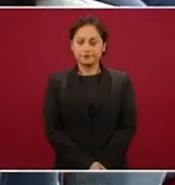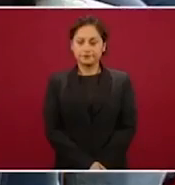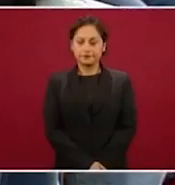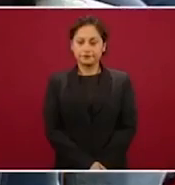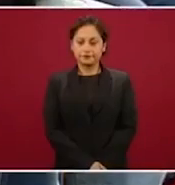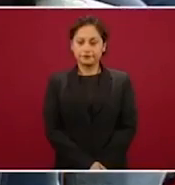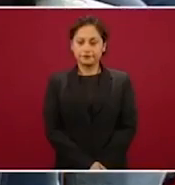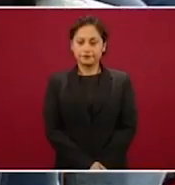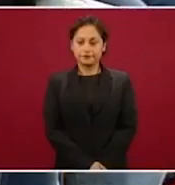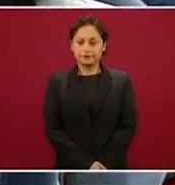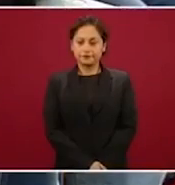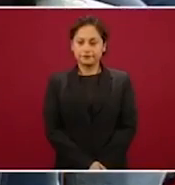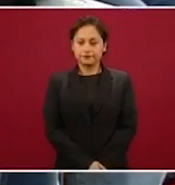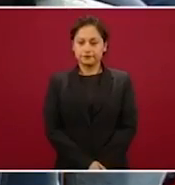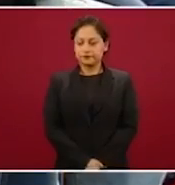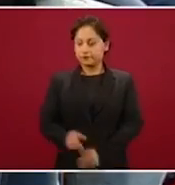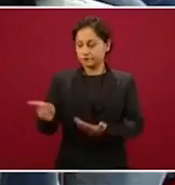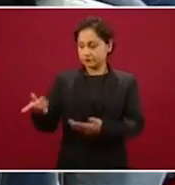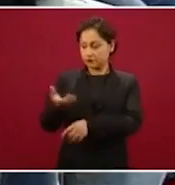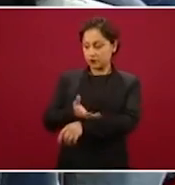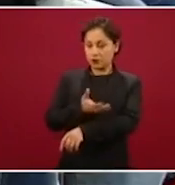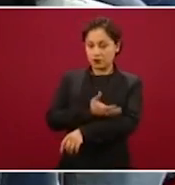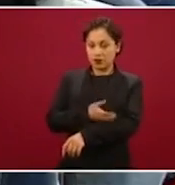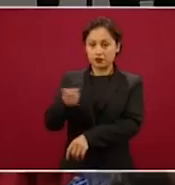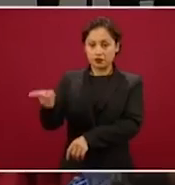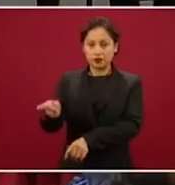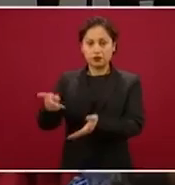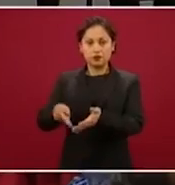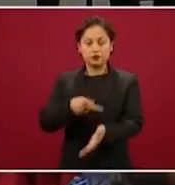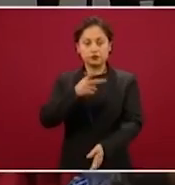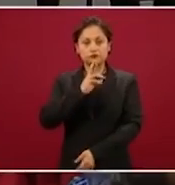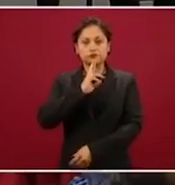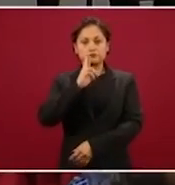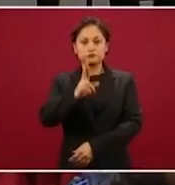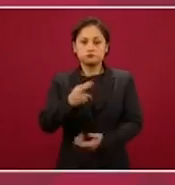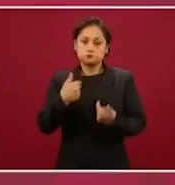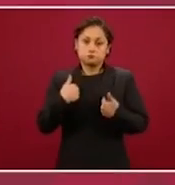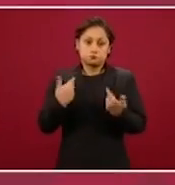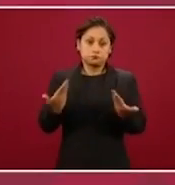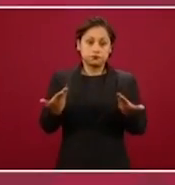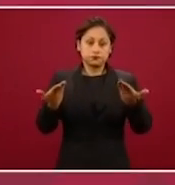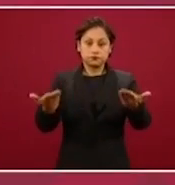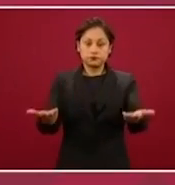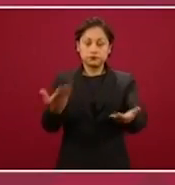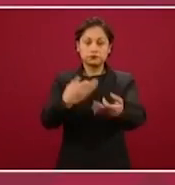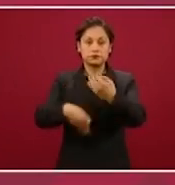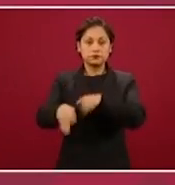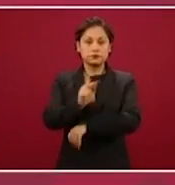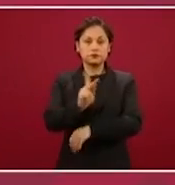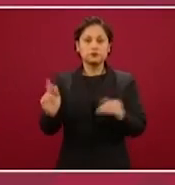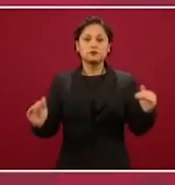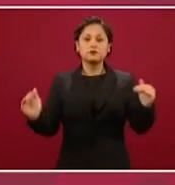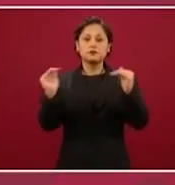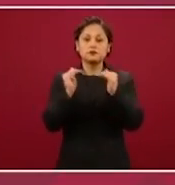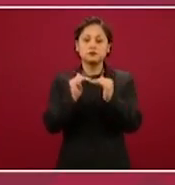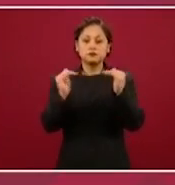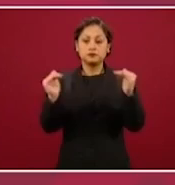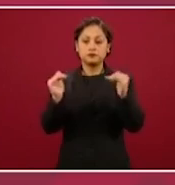de réplica, que yo se lo tendría que dar. Ah, ¿cómo no? Ah, sí, aquí